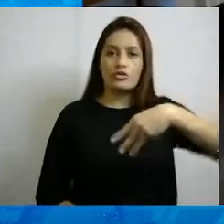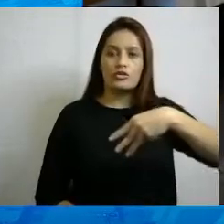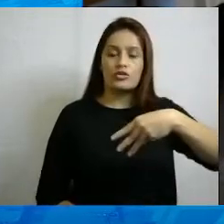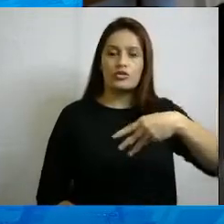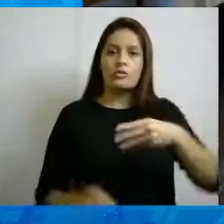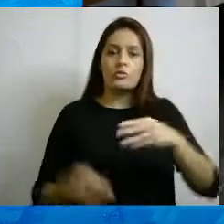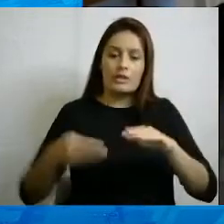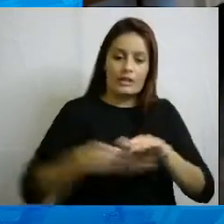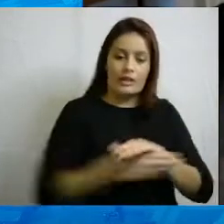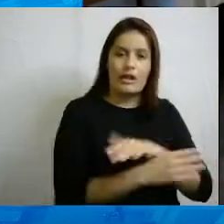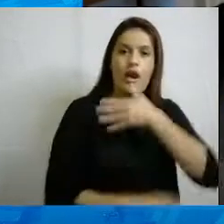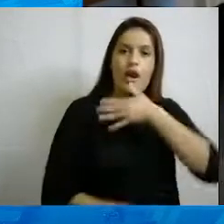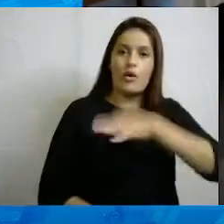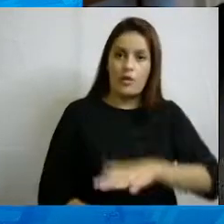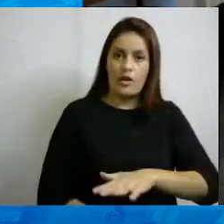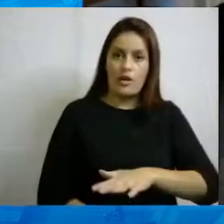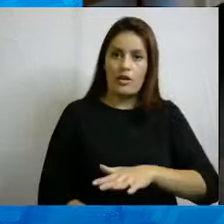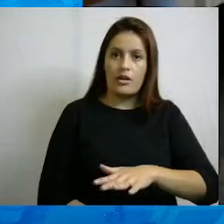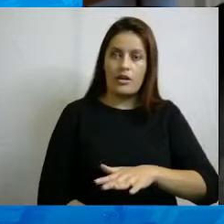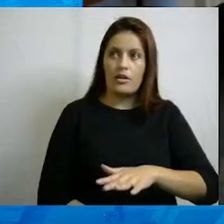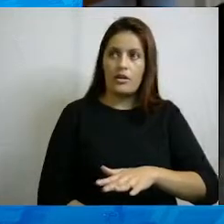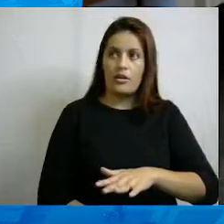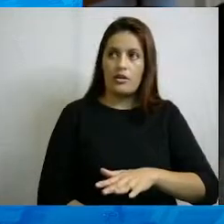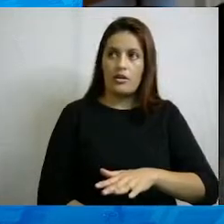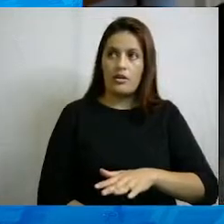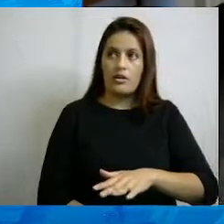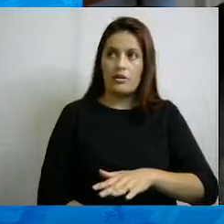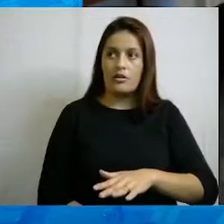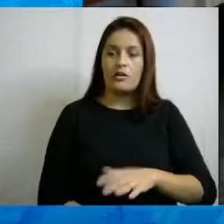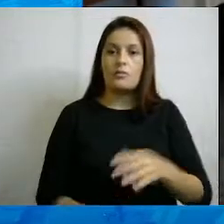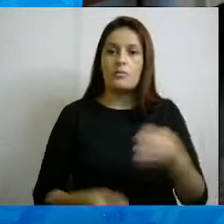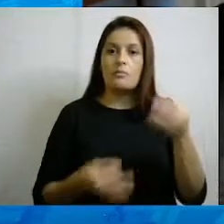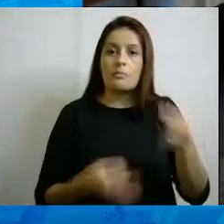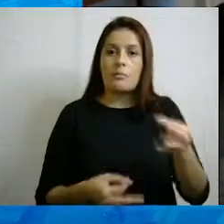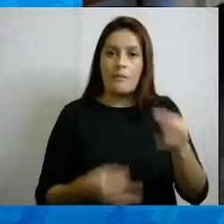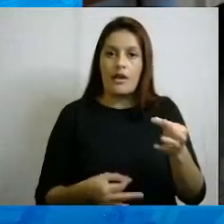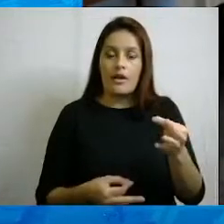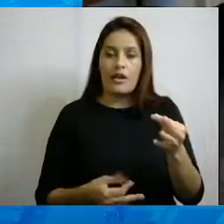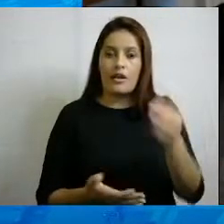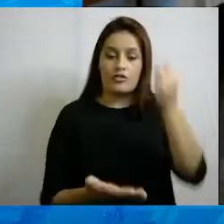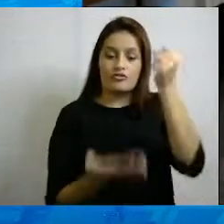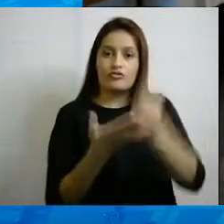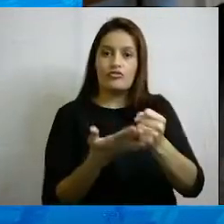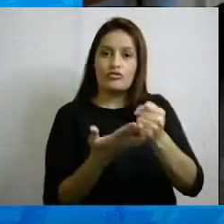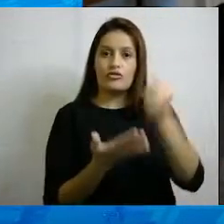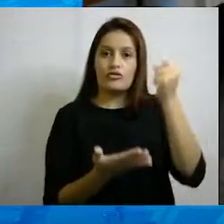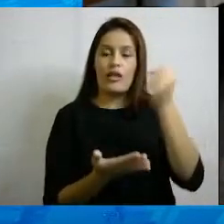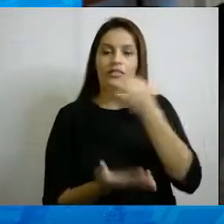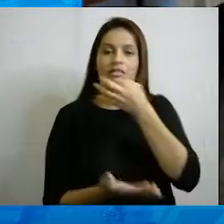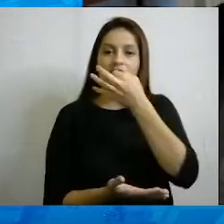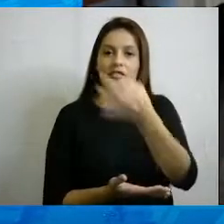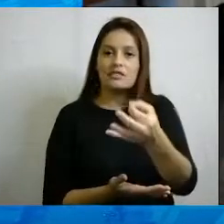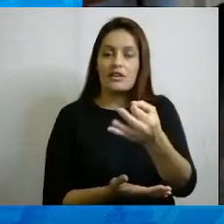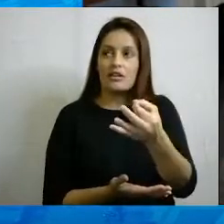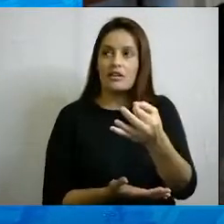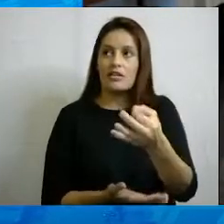potable. Antes un papel notarial, el cual el papel ante la DOM no